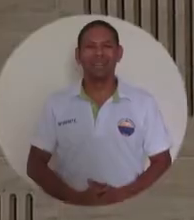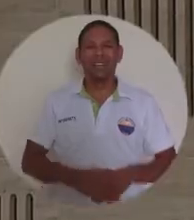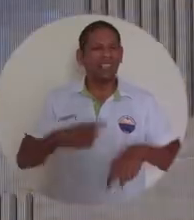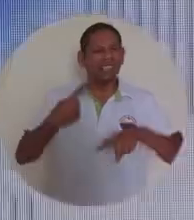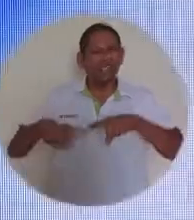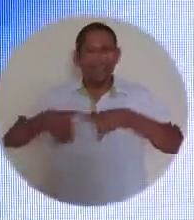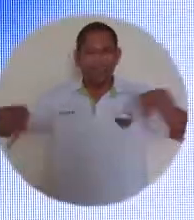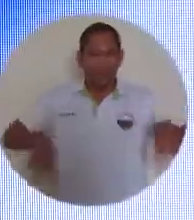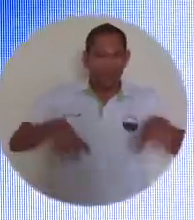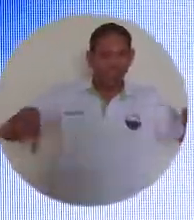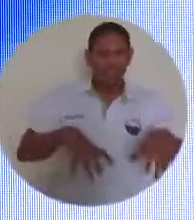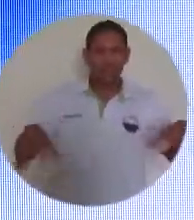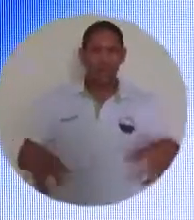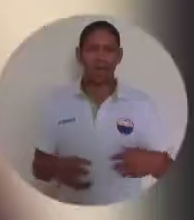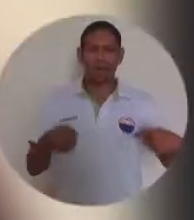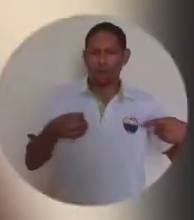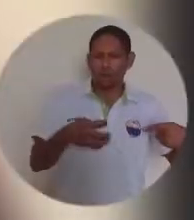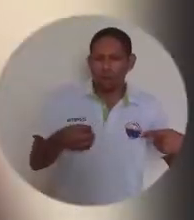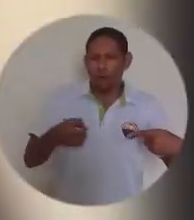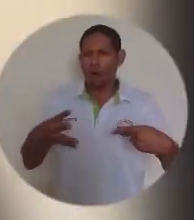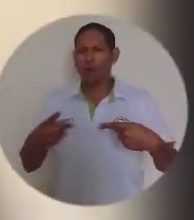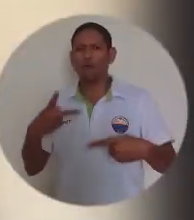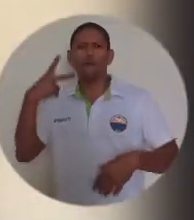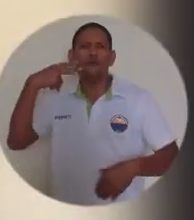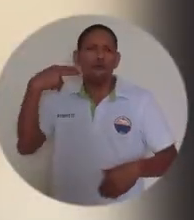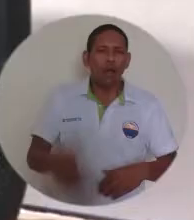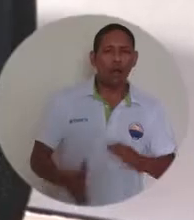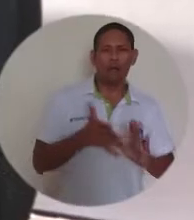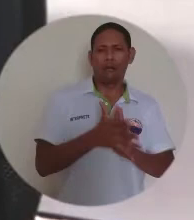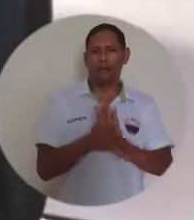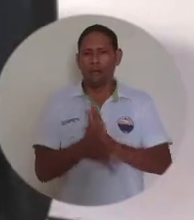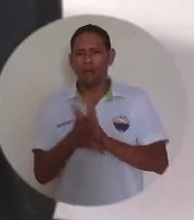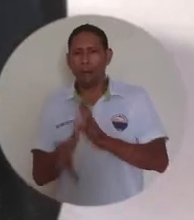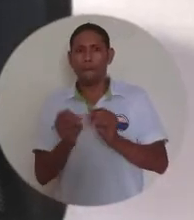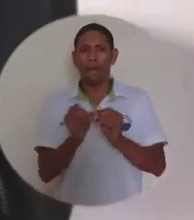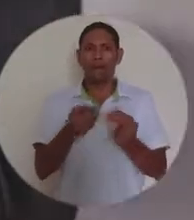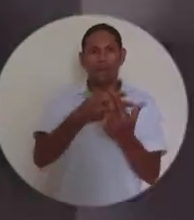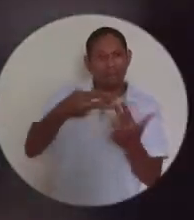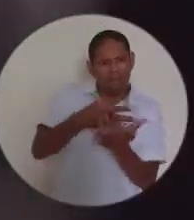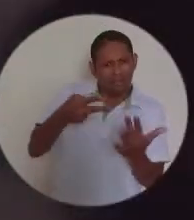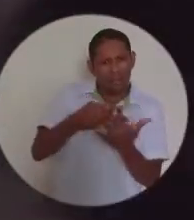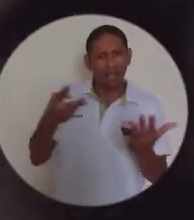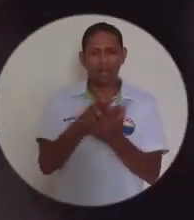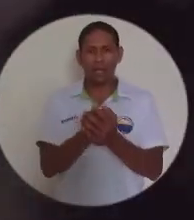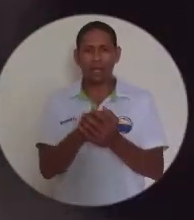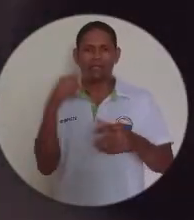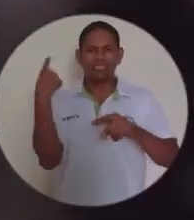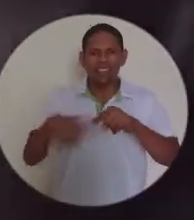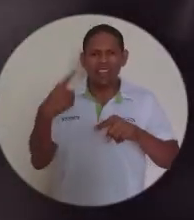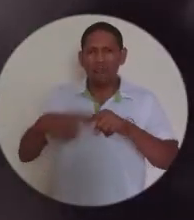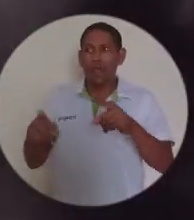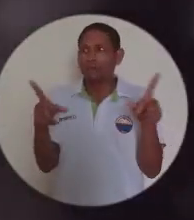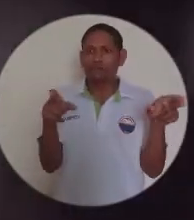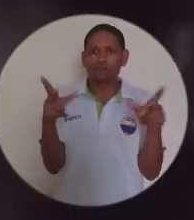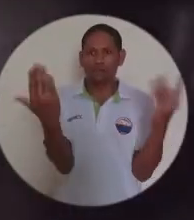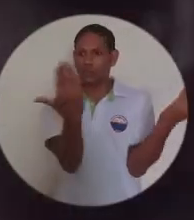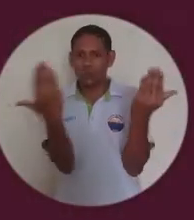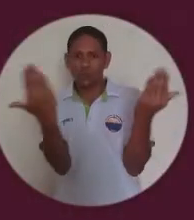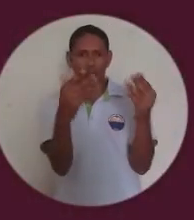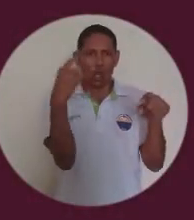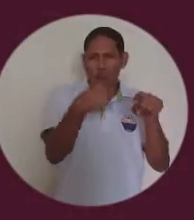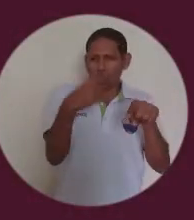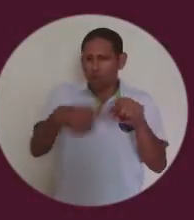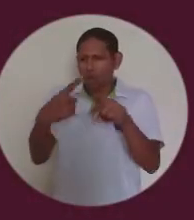Actividades como conversatorios, concurso de microrrelatos, olimpiadas virtuales matemáticas, concurso virtual de Film Minuto, entre muchas